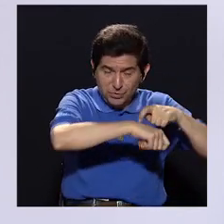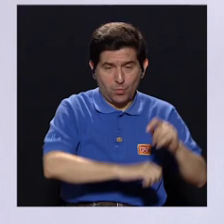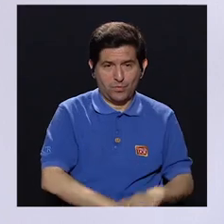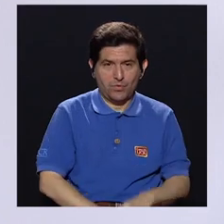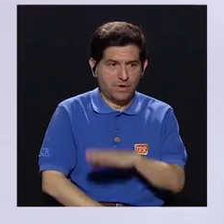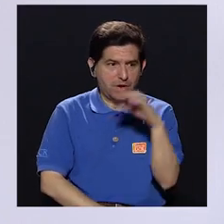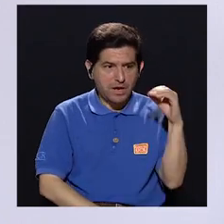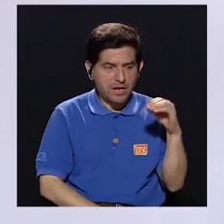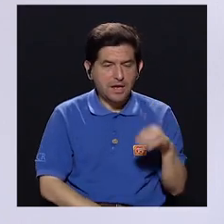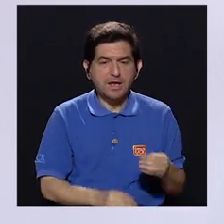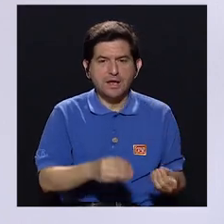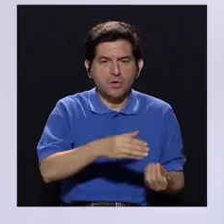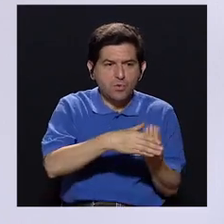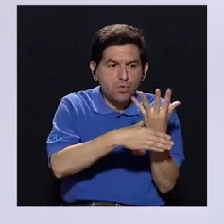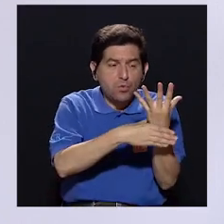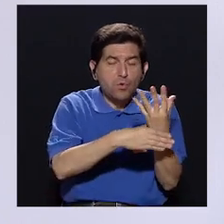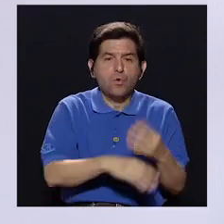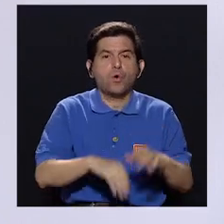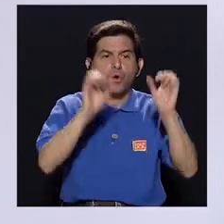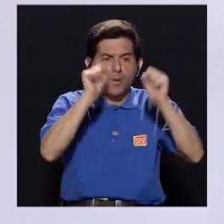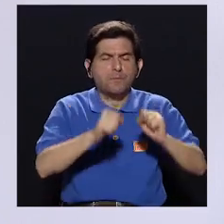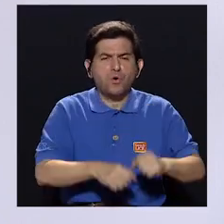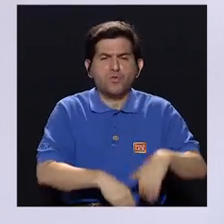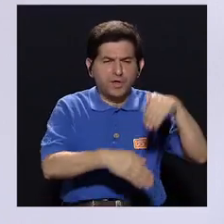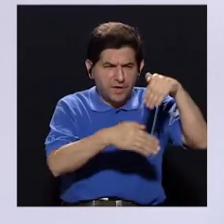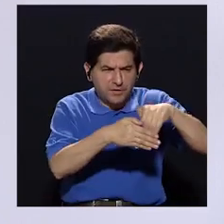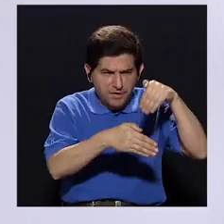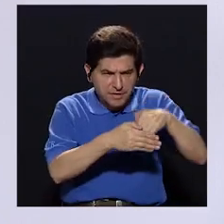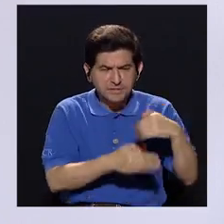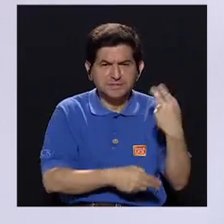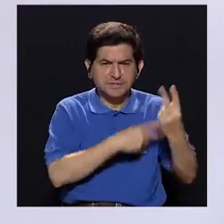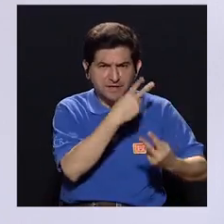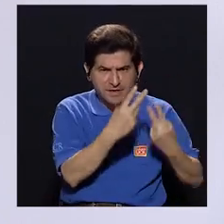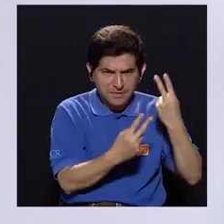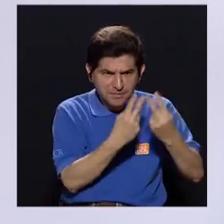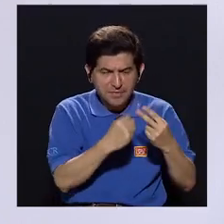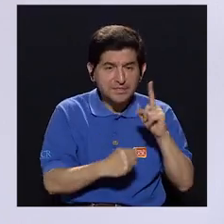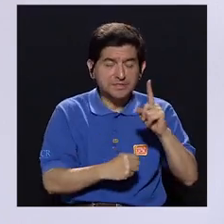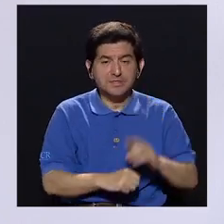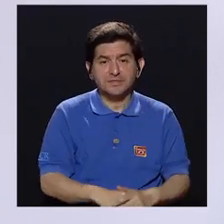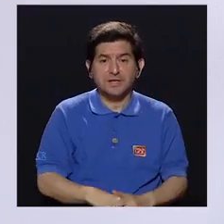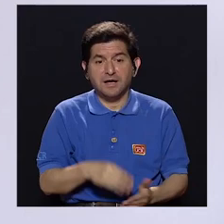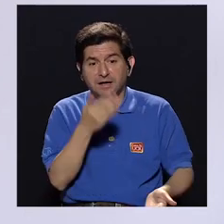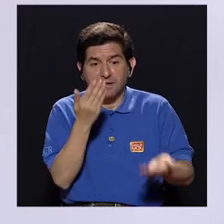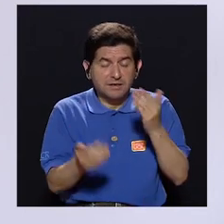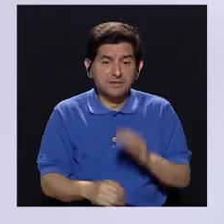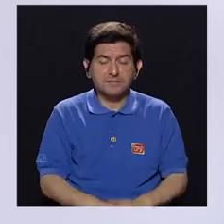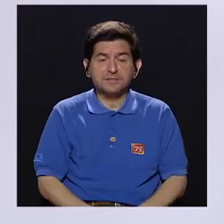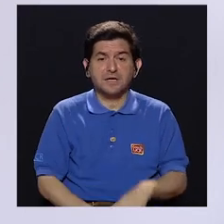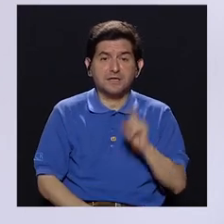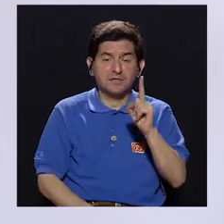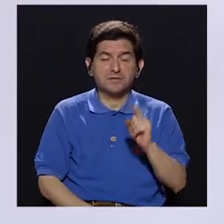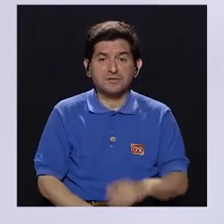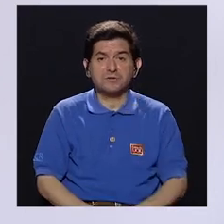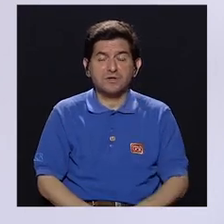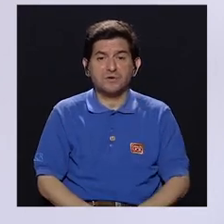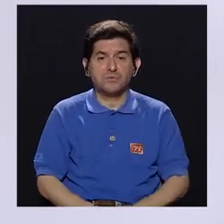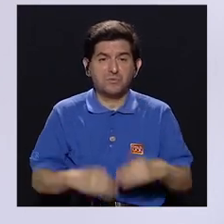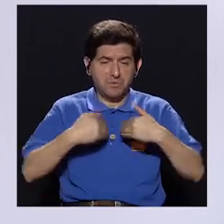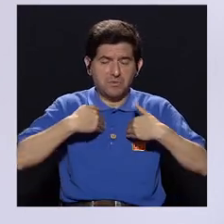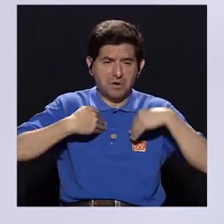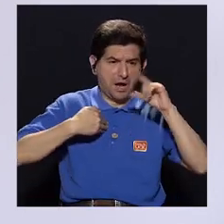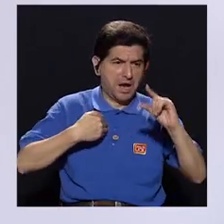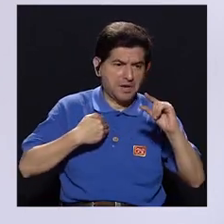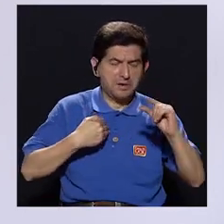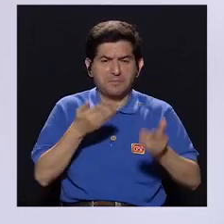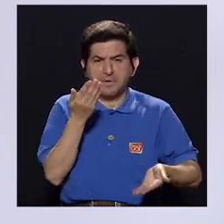además de que tiene que estar en flor tenés que poder documentar una visita de algún insecto un polinizador un una avispa lo